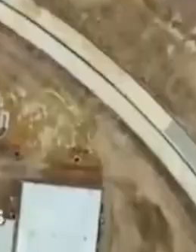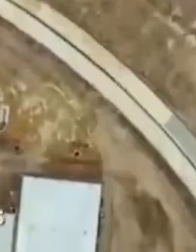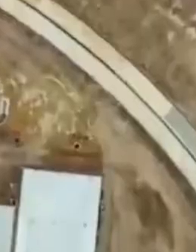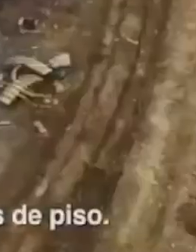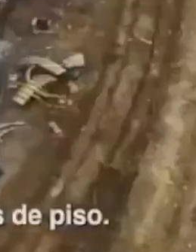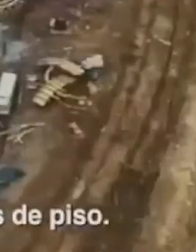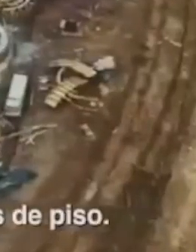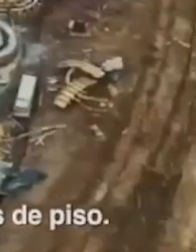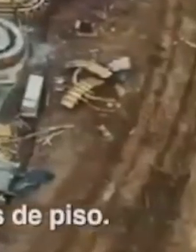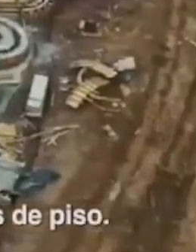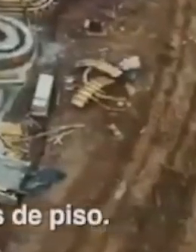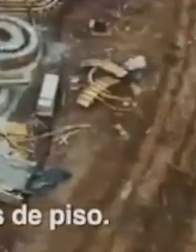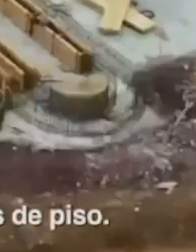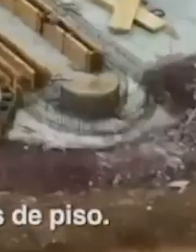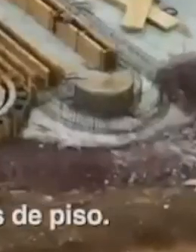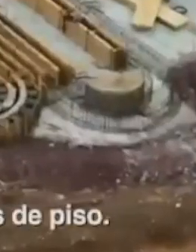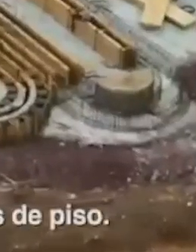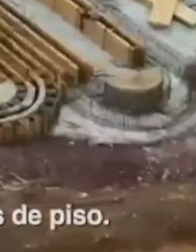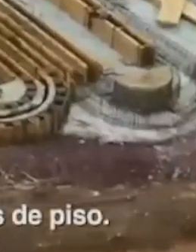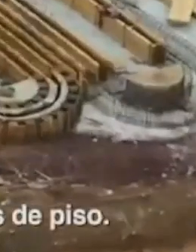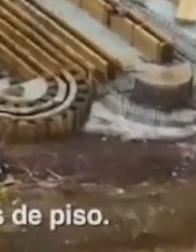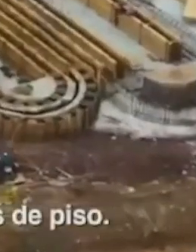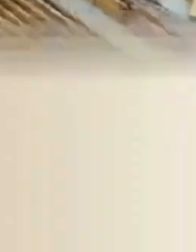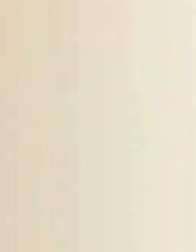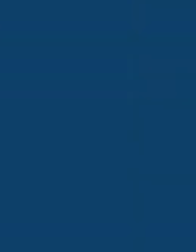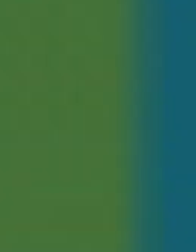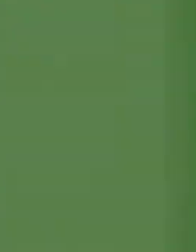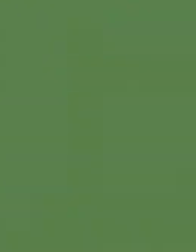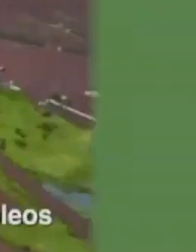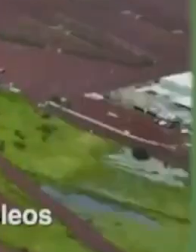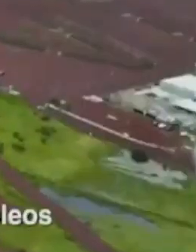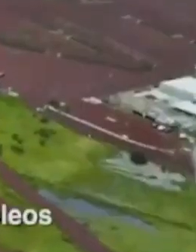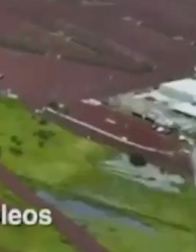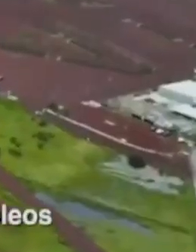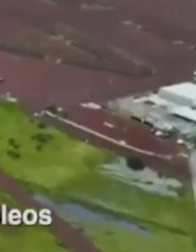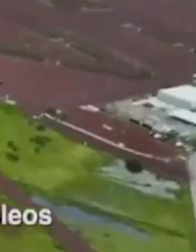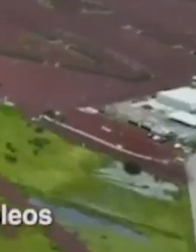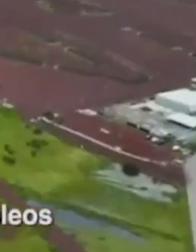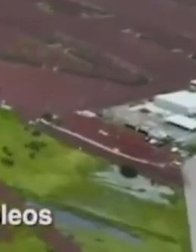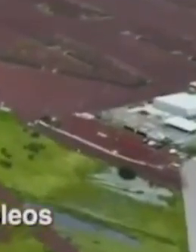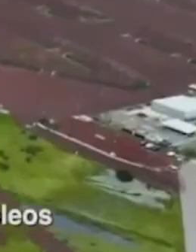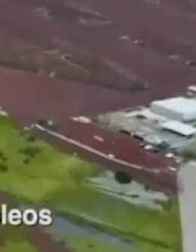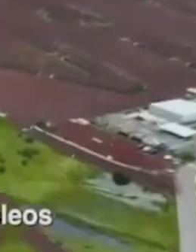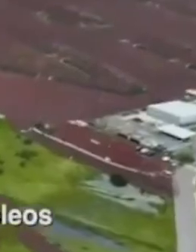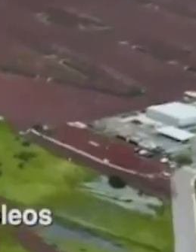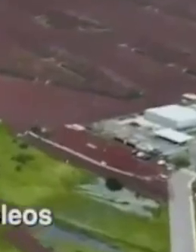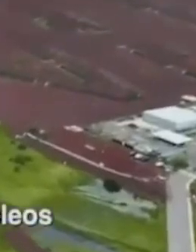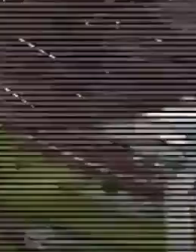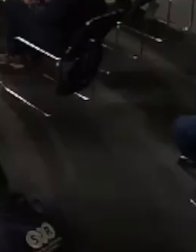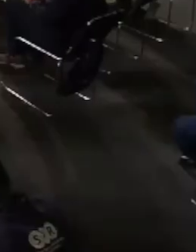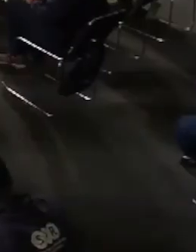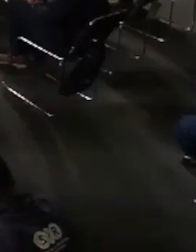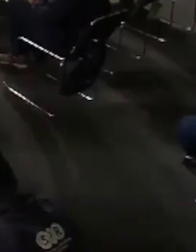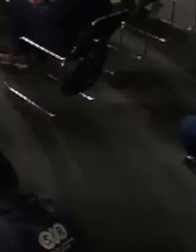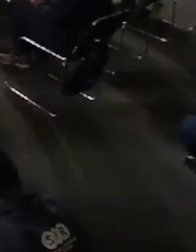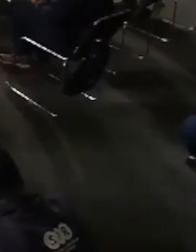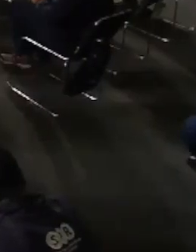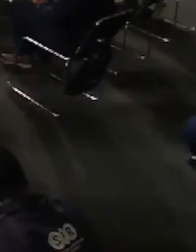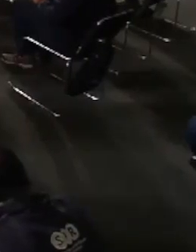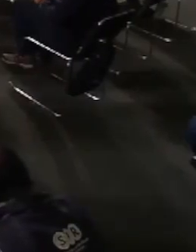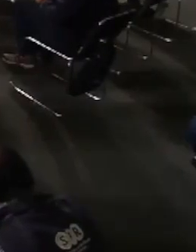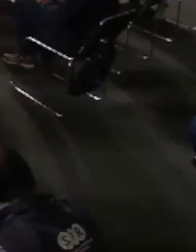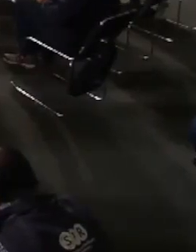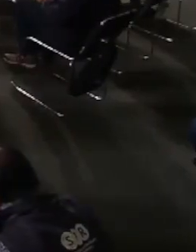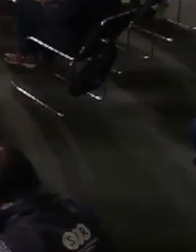las trincheras que albergarán una de las dos fuentes monumentales de piso. A la fecha, se han generado más de 4.100 empleos en la construcción del